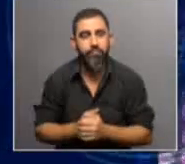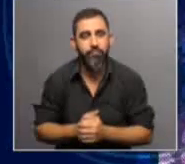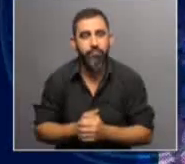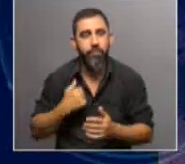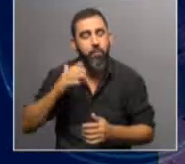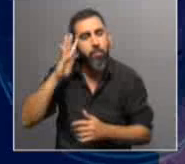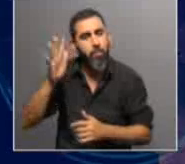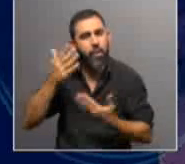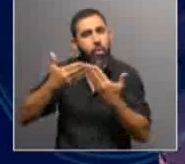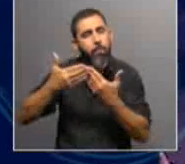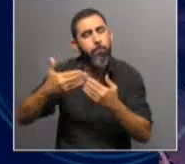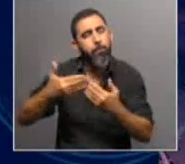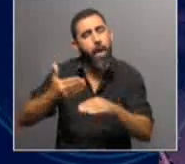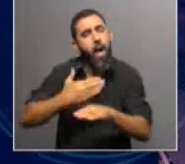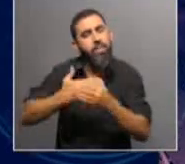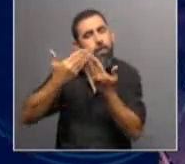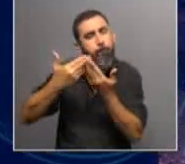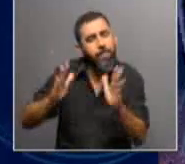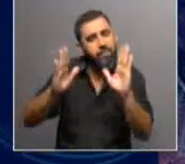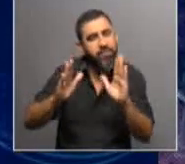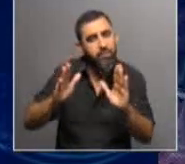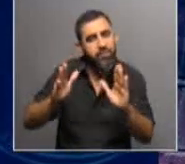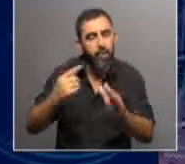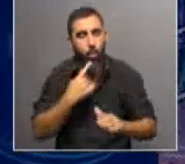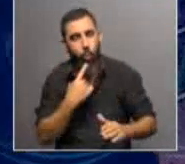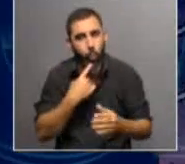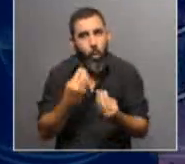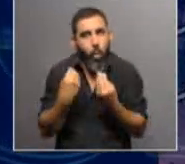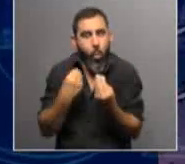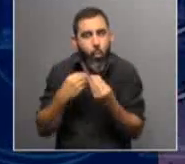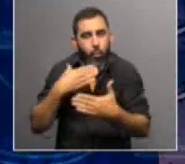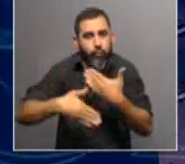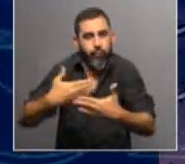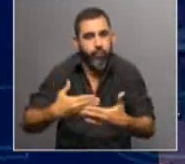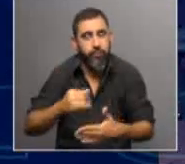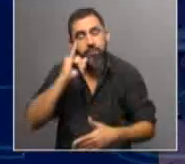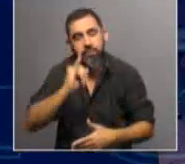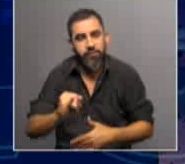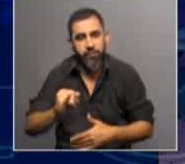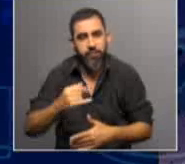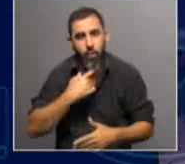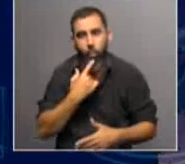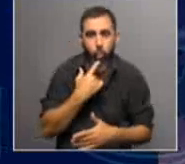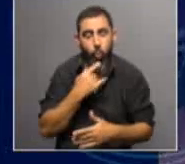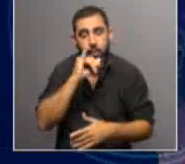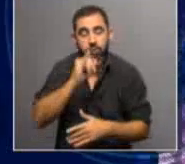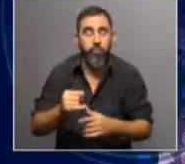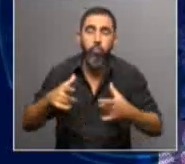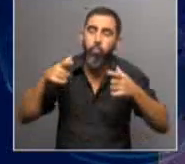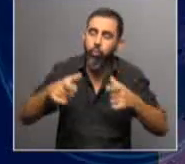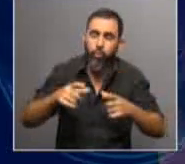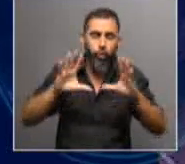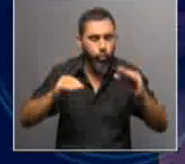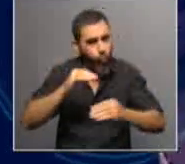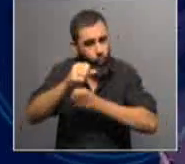arrancar con esto y con esta modalidad novedosa más, era toda una incógnita cómo les iba a ir. Sí, fue una incógnita. Por suerte, todos los